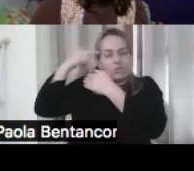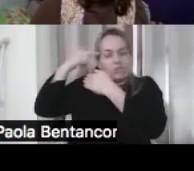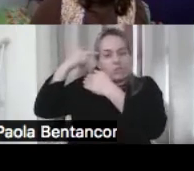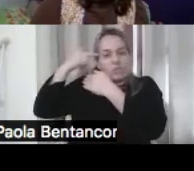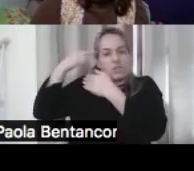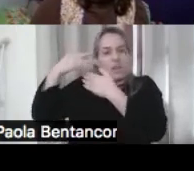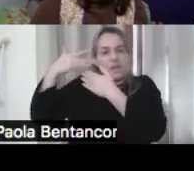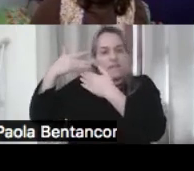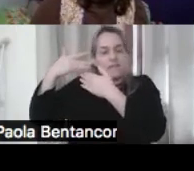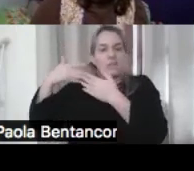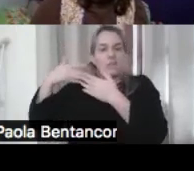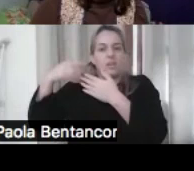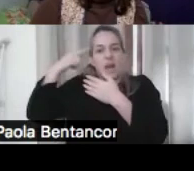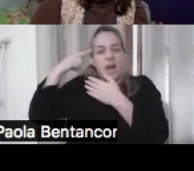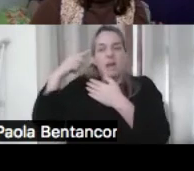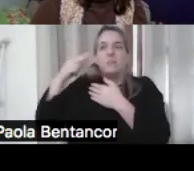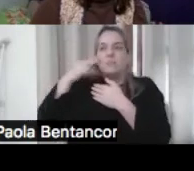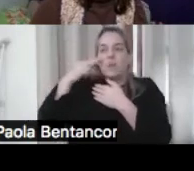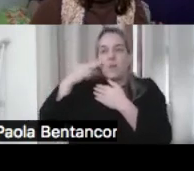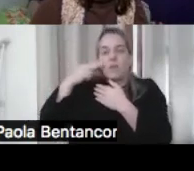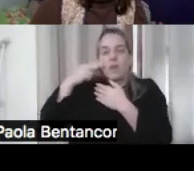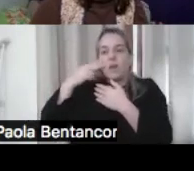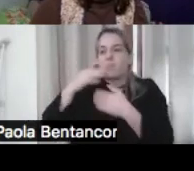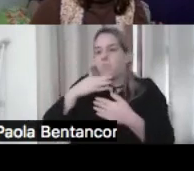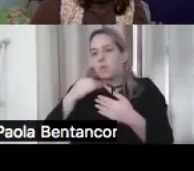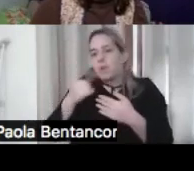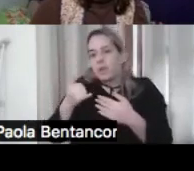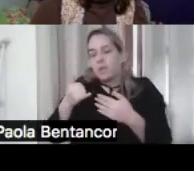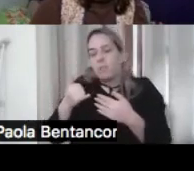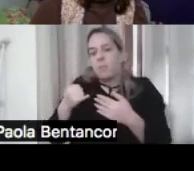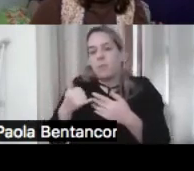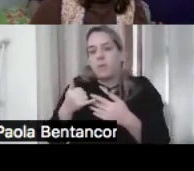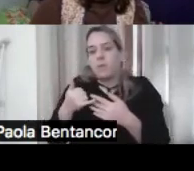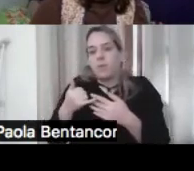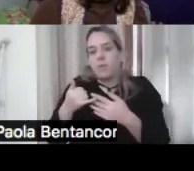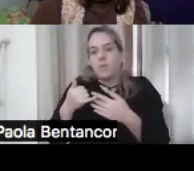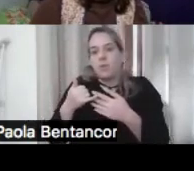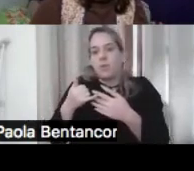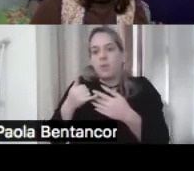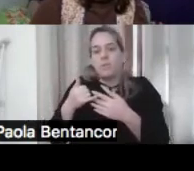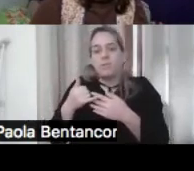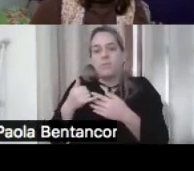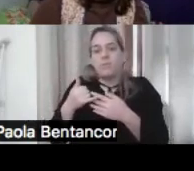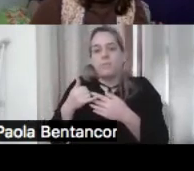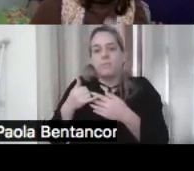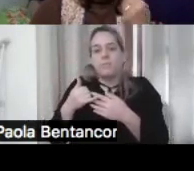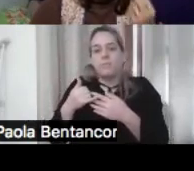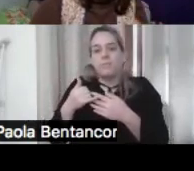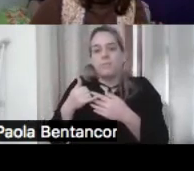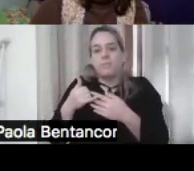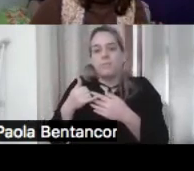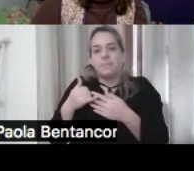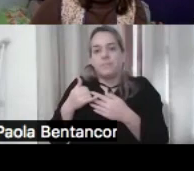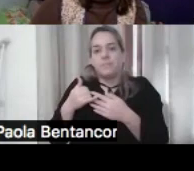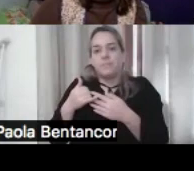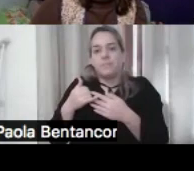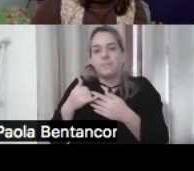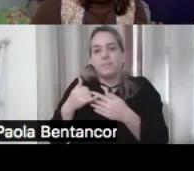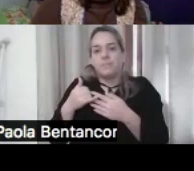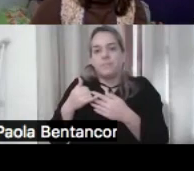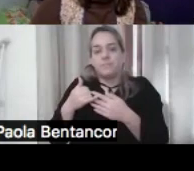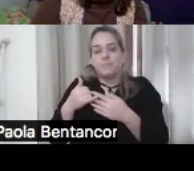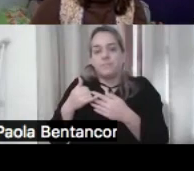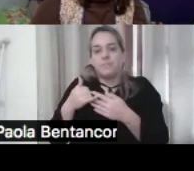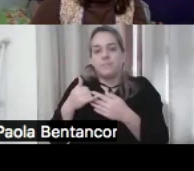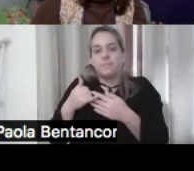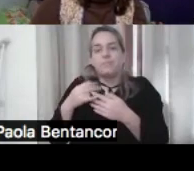neurobiológica, donde pueden estar afectados diferentes componentes, sobre todo lo que tiene que ver con las habilidades ejecutivas superiores, como